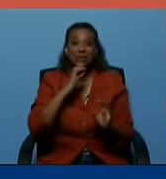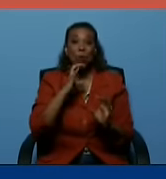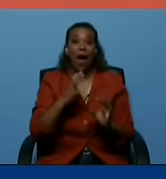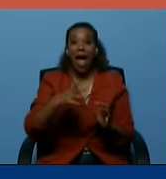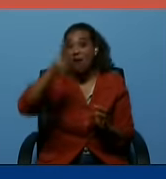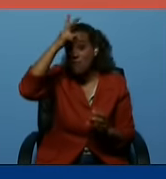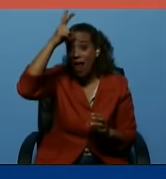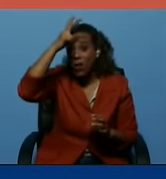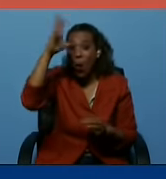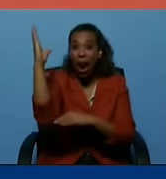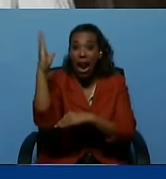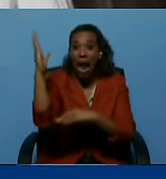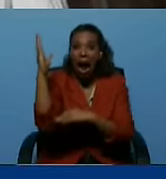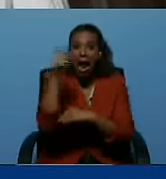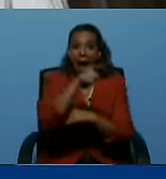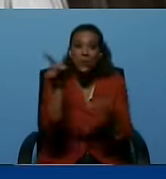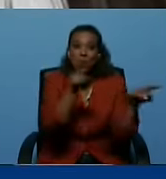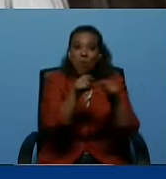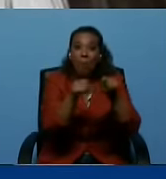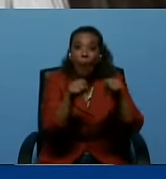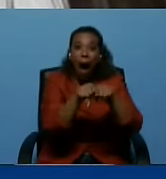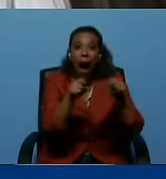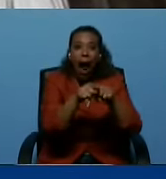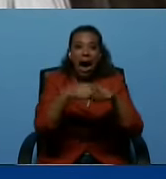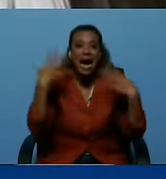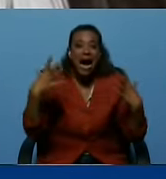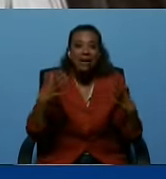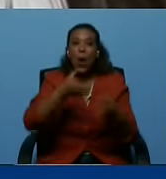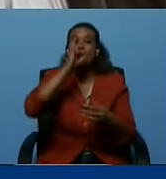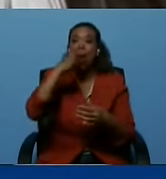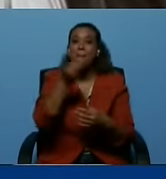Falcón y Lara. Están empatados.